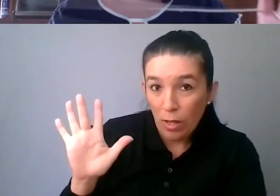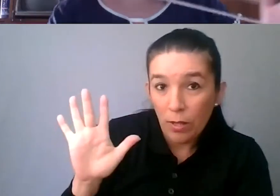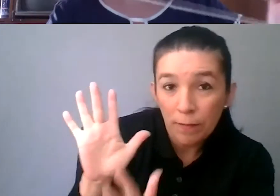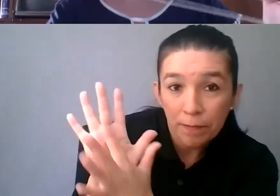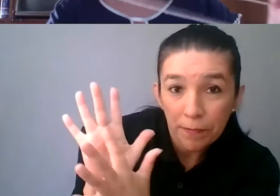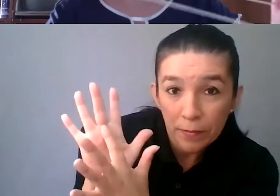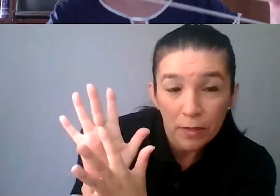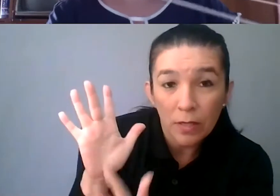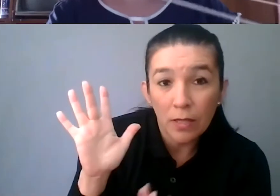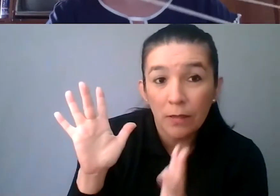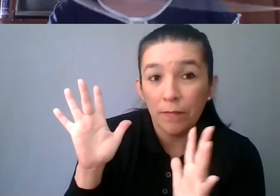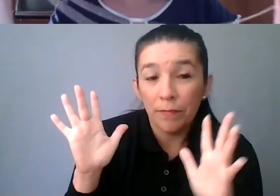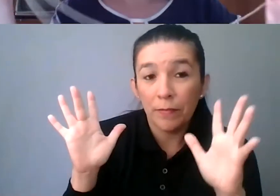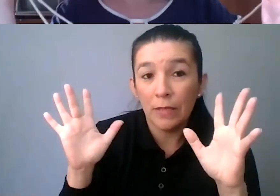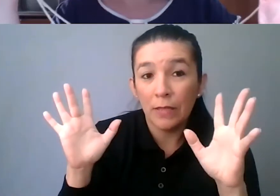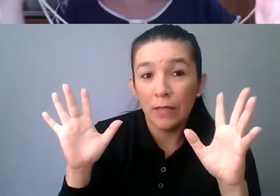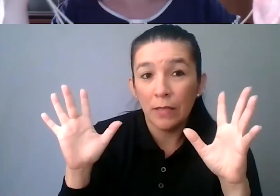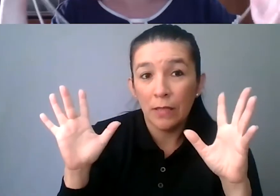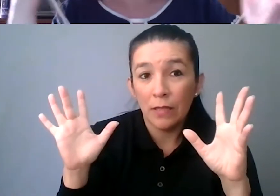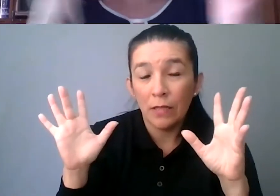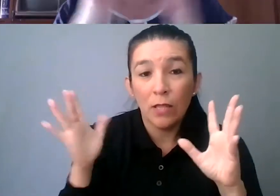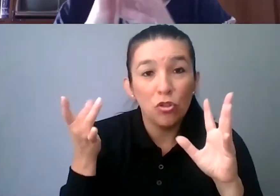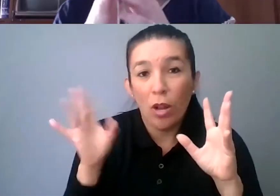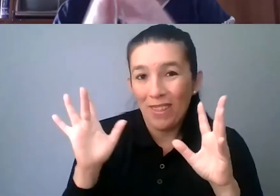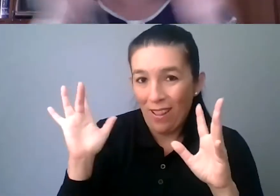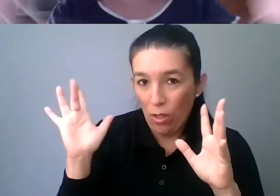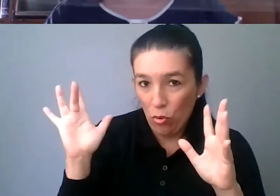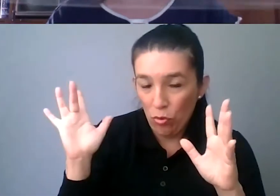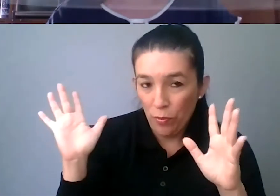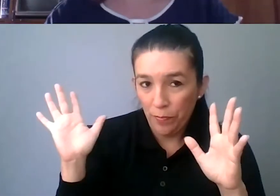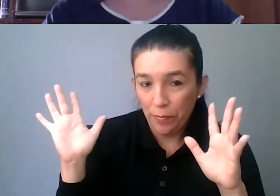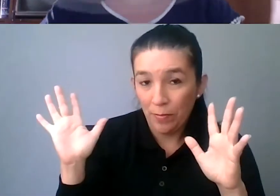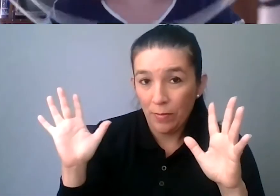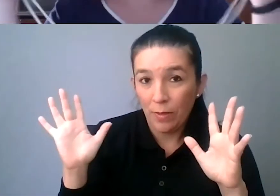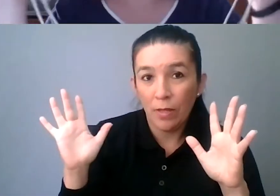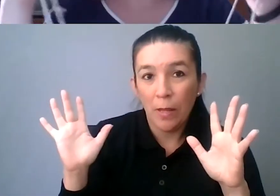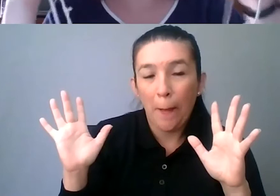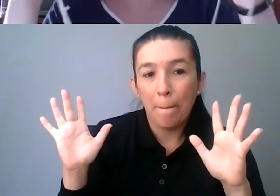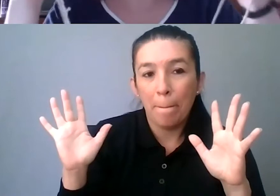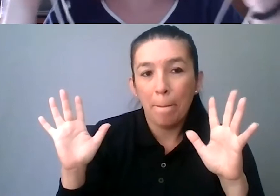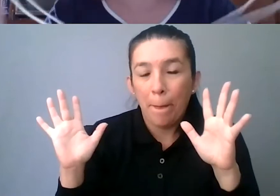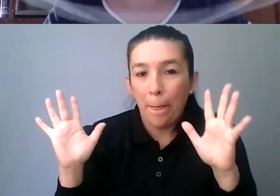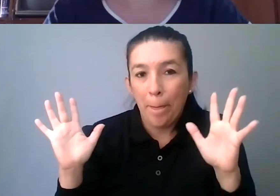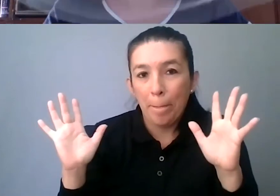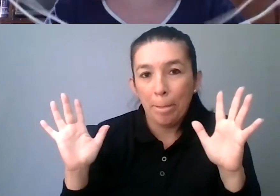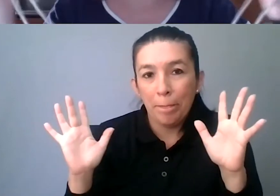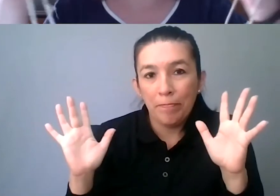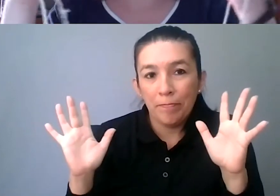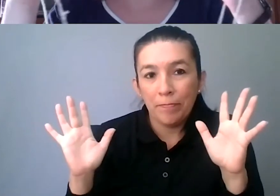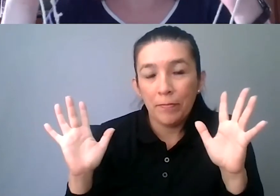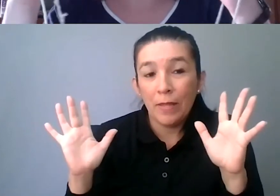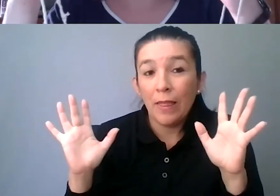Con el Espera, que pulgar derecho. me estaba equivocando, solo el dedo mayor. Sí, en la mano derecha solo el dedo mayor. Con